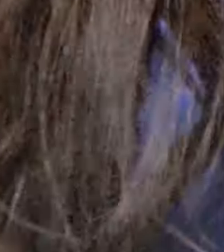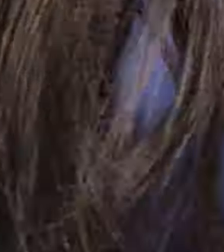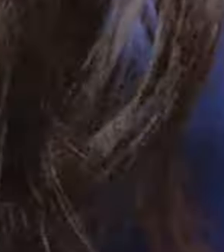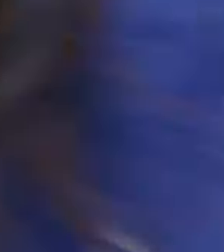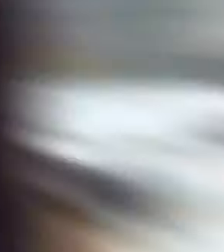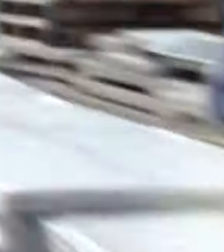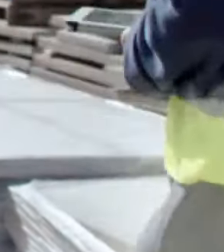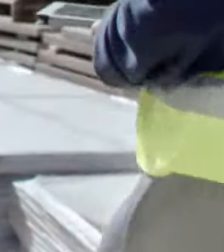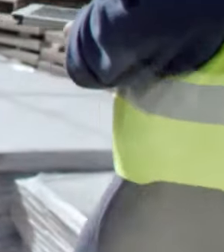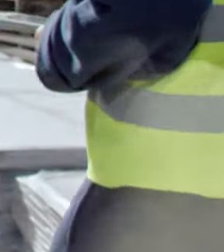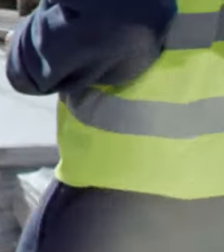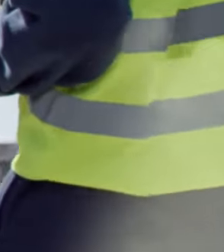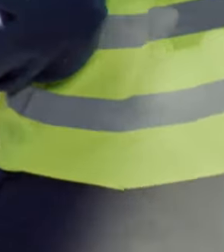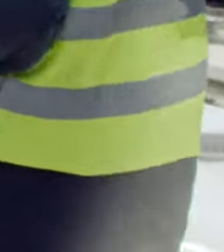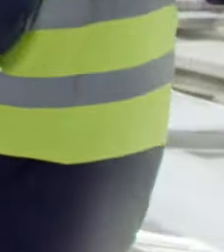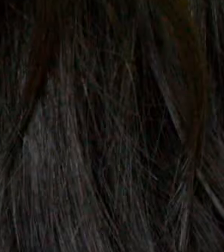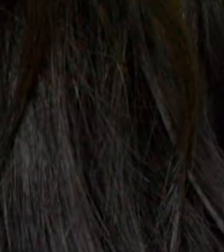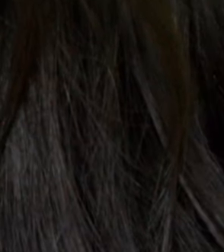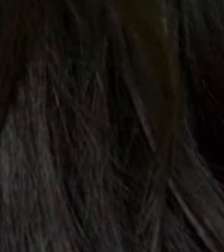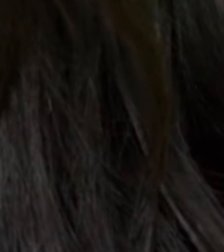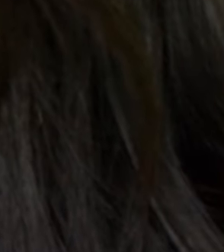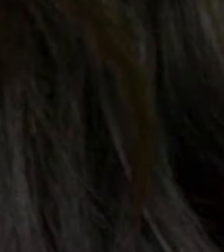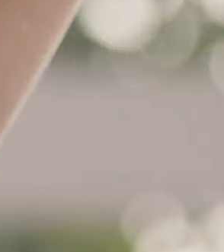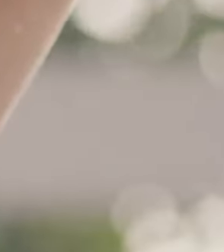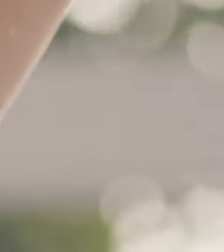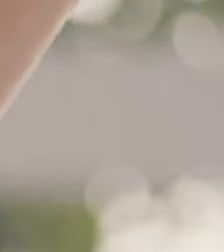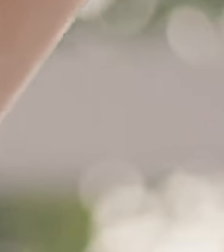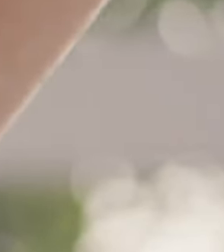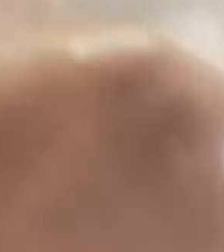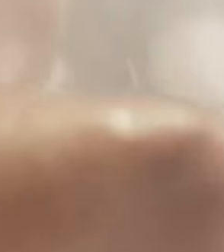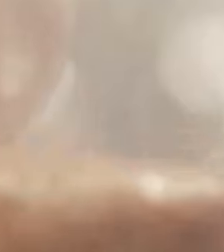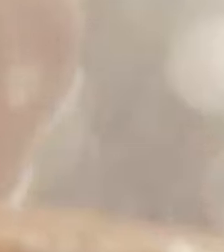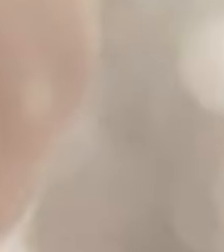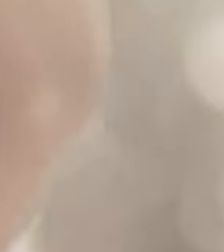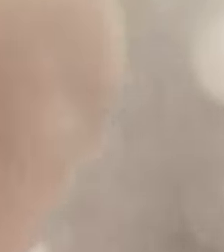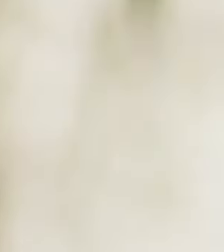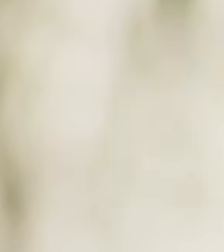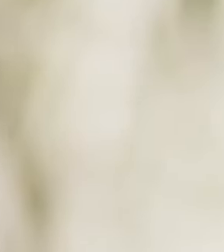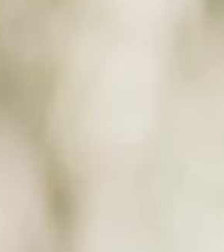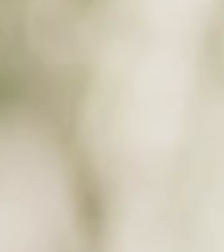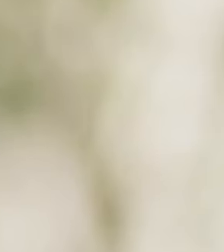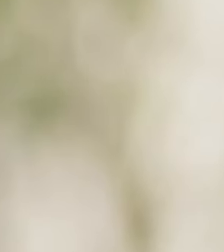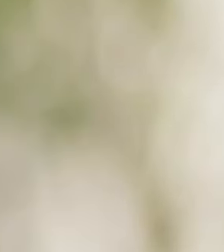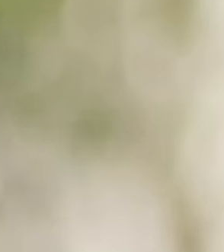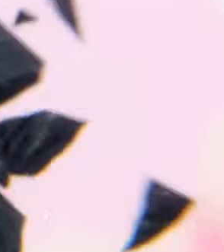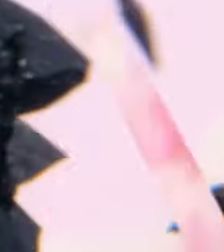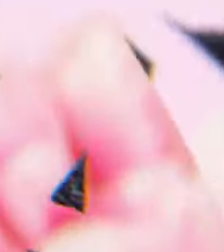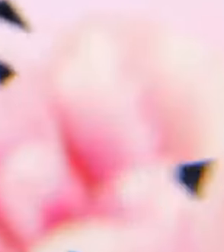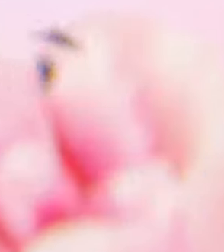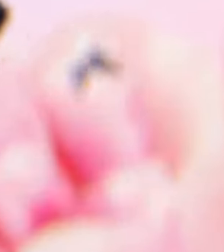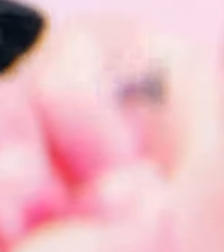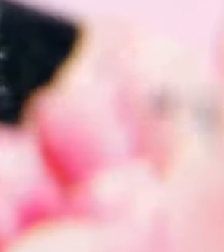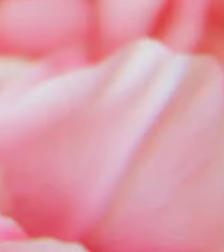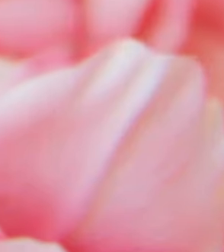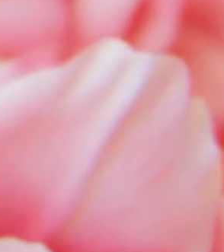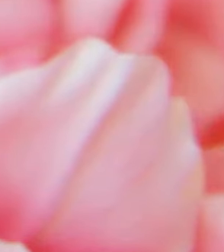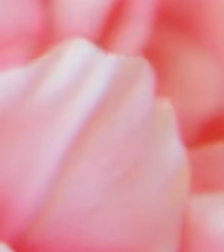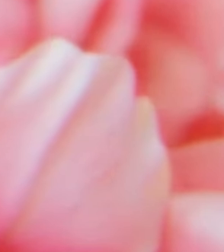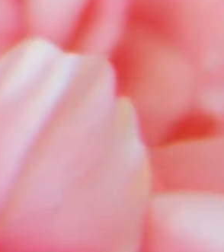y a la contaminación. Y tu pelo también lo siente. Libera tu pelo de impurezas con el nuevo Sedal Carbón Activado y